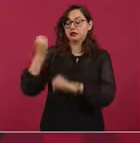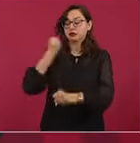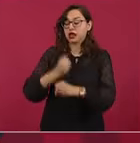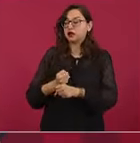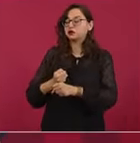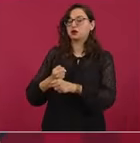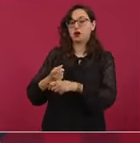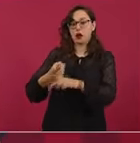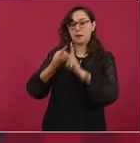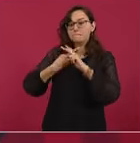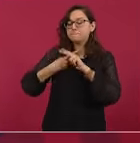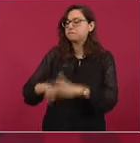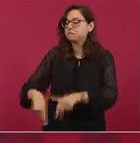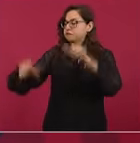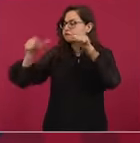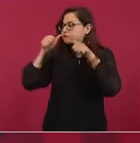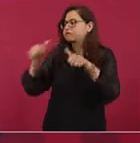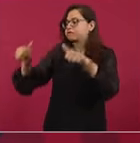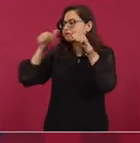y eso lleva tiempo